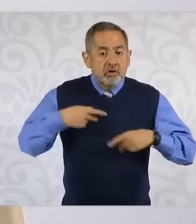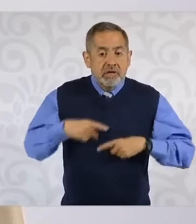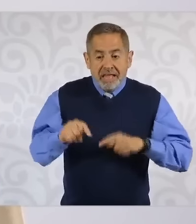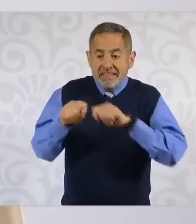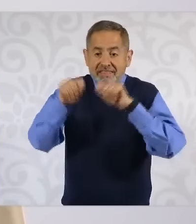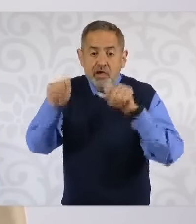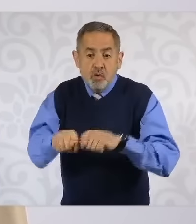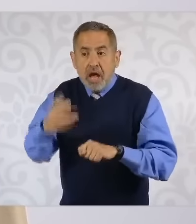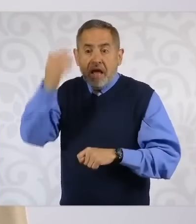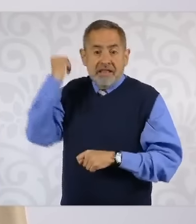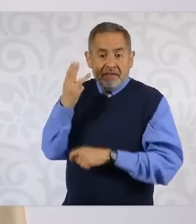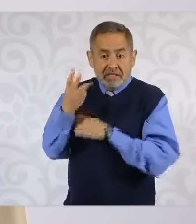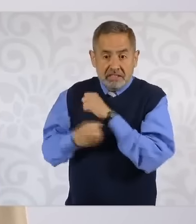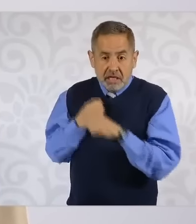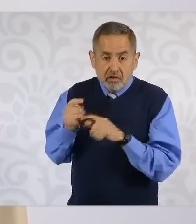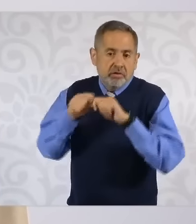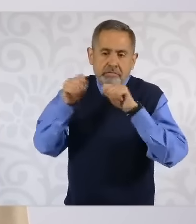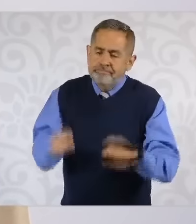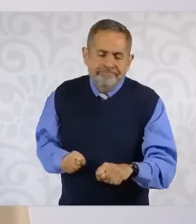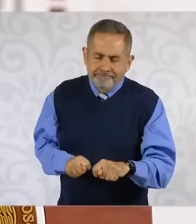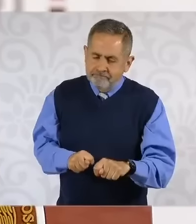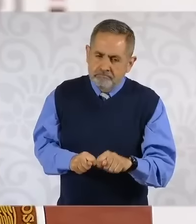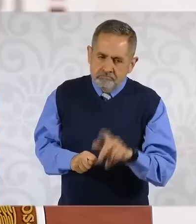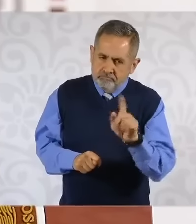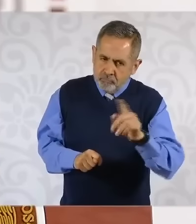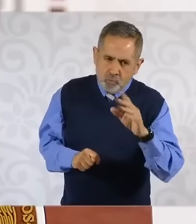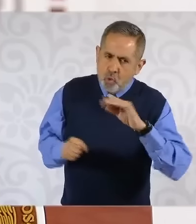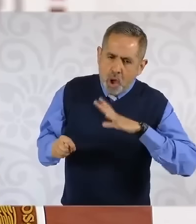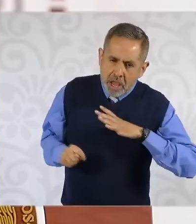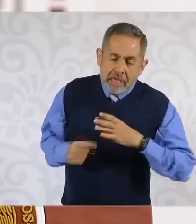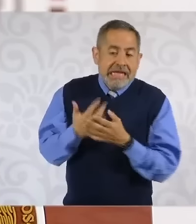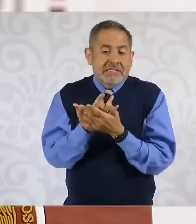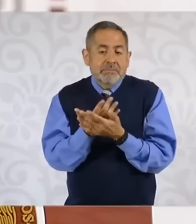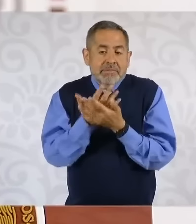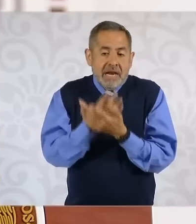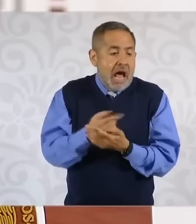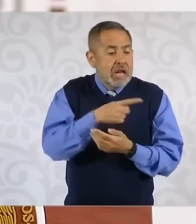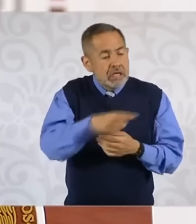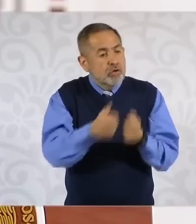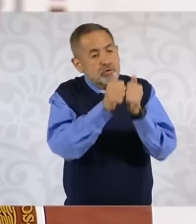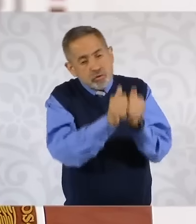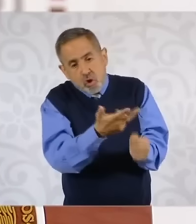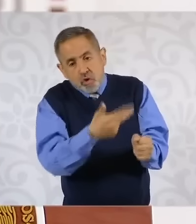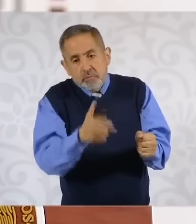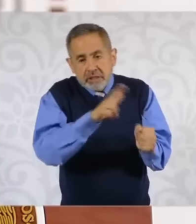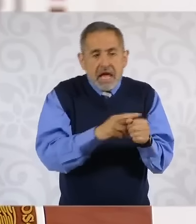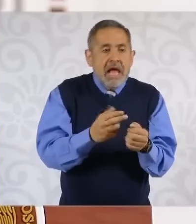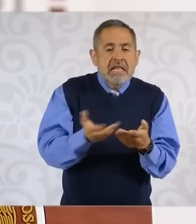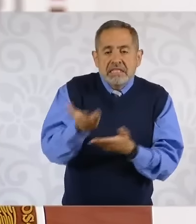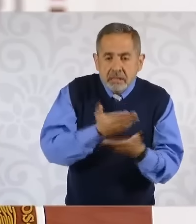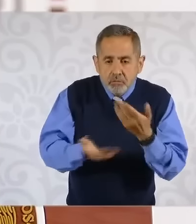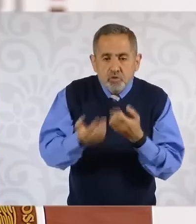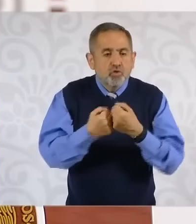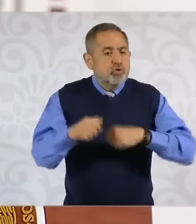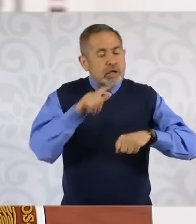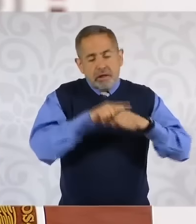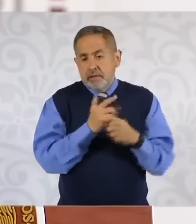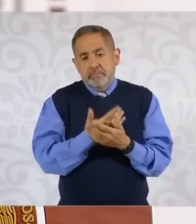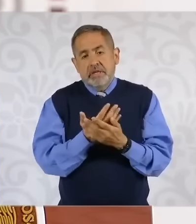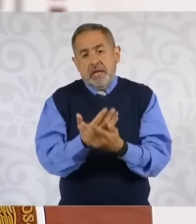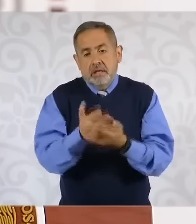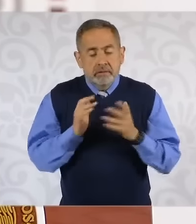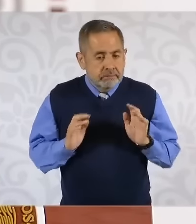hace 3 años, o sea, estarán esperando que pasar su internado, su servicio social. Y bueno, pues